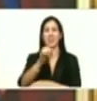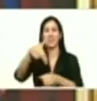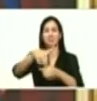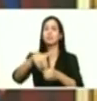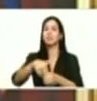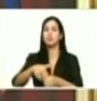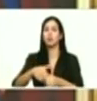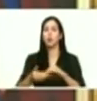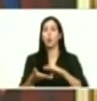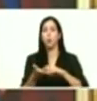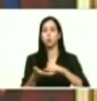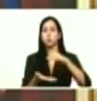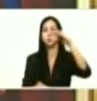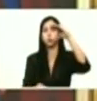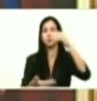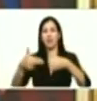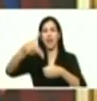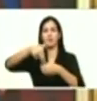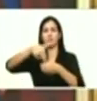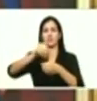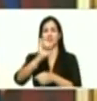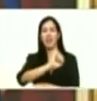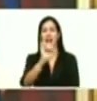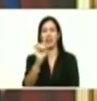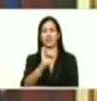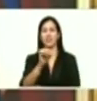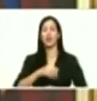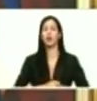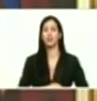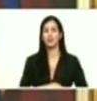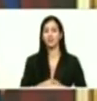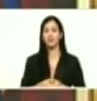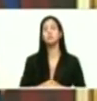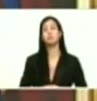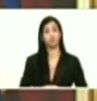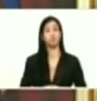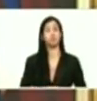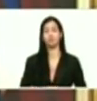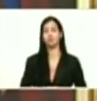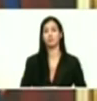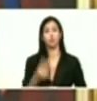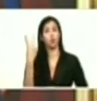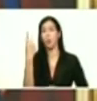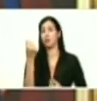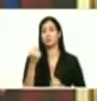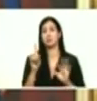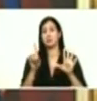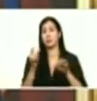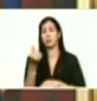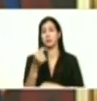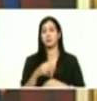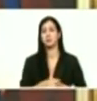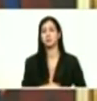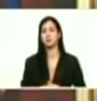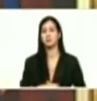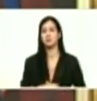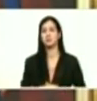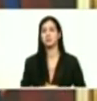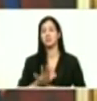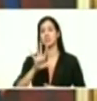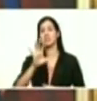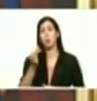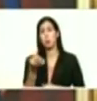llenar un yo iba a decir un cartón de gasolina un tanque de gasolina seis bolívares cinco